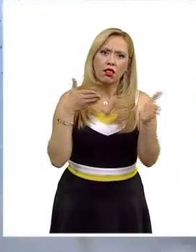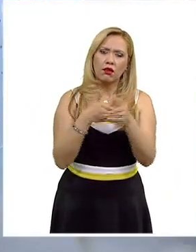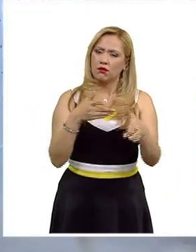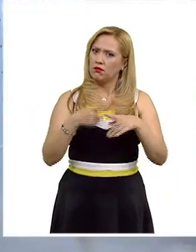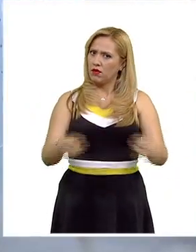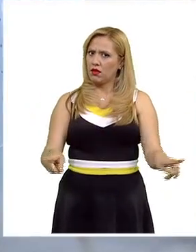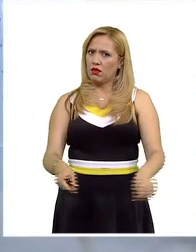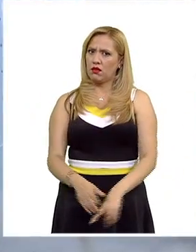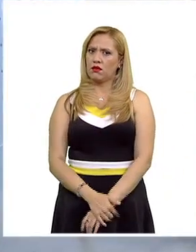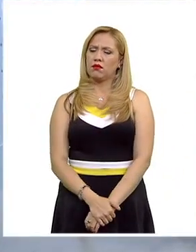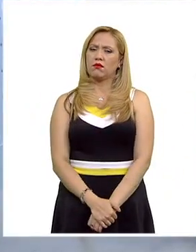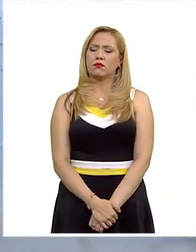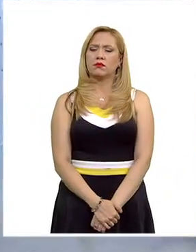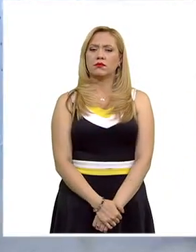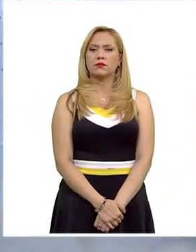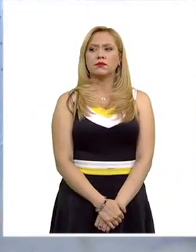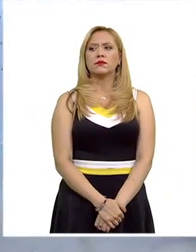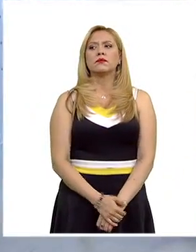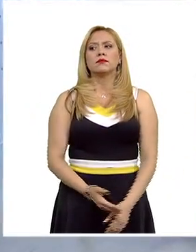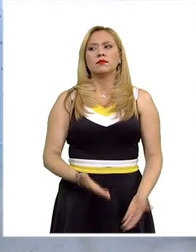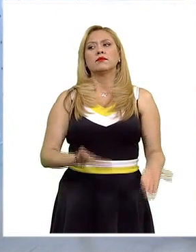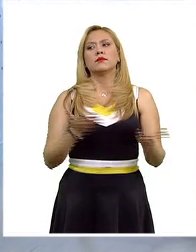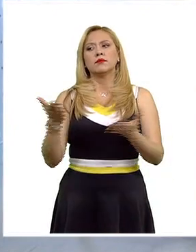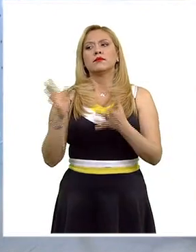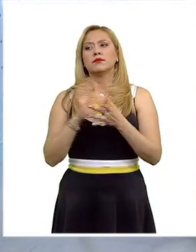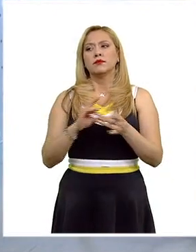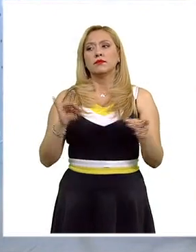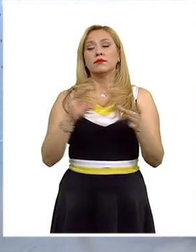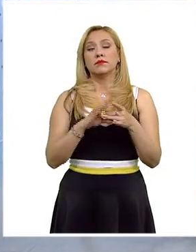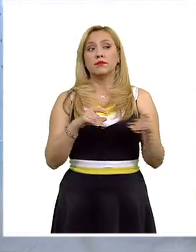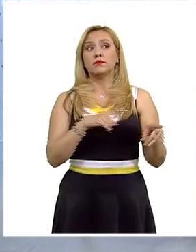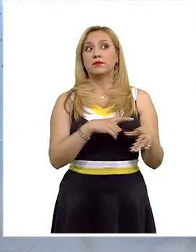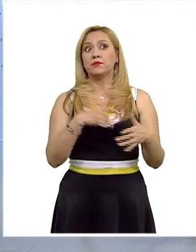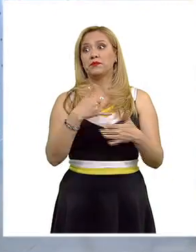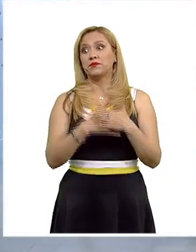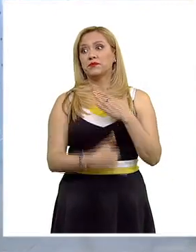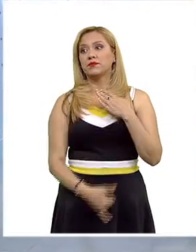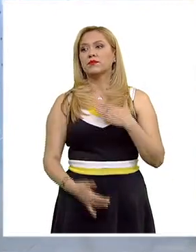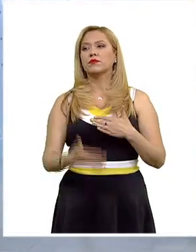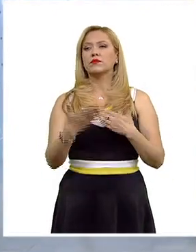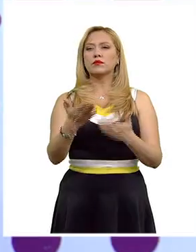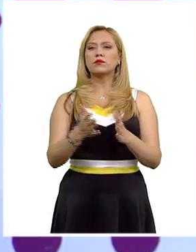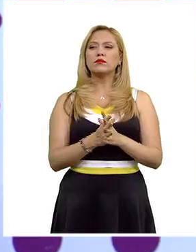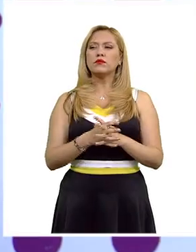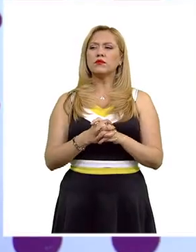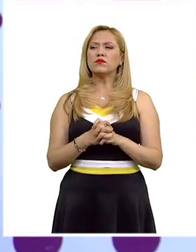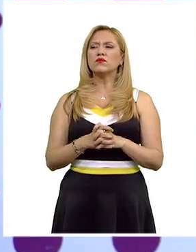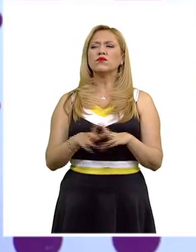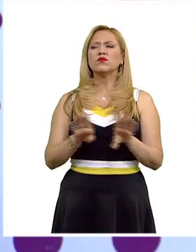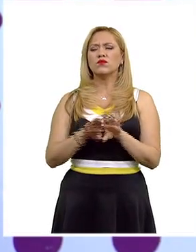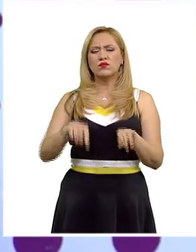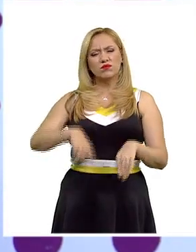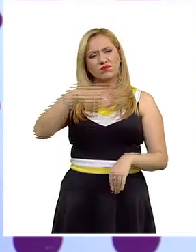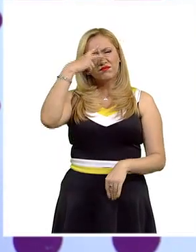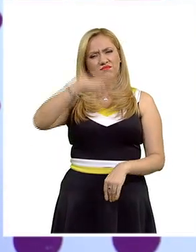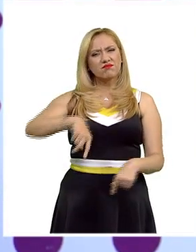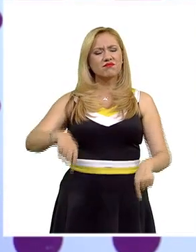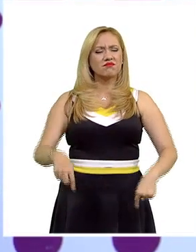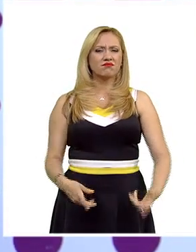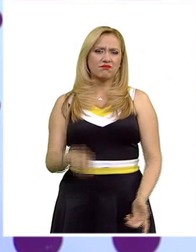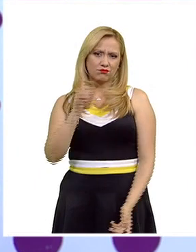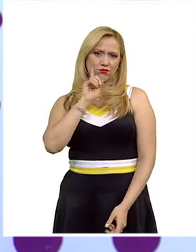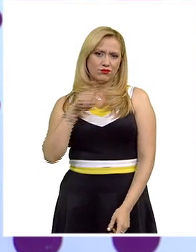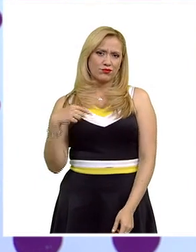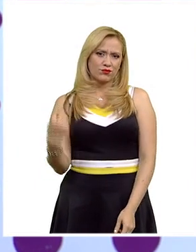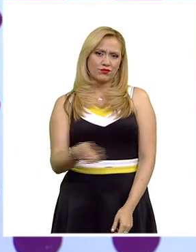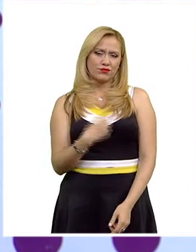Aleida, mencionaba, yo creo, Raquel ya nos dio un contexto bastante amplio, pero si pudieras ahondar, ¿cómo es el contexto mexicano? Digo, todas las mujeres